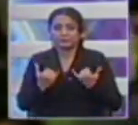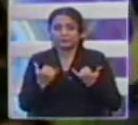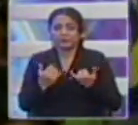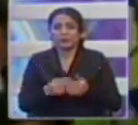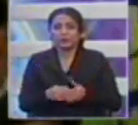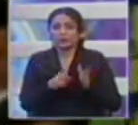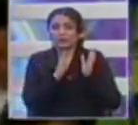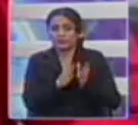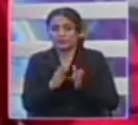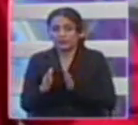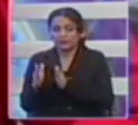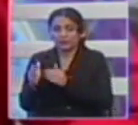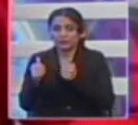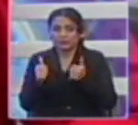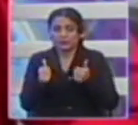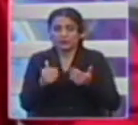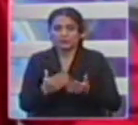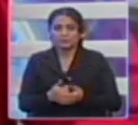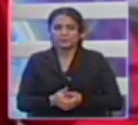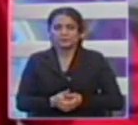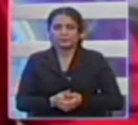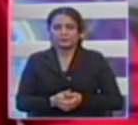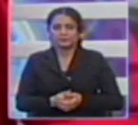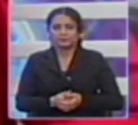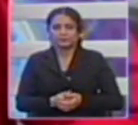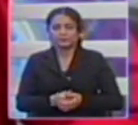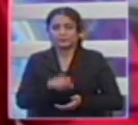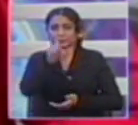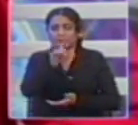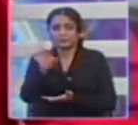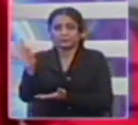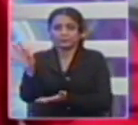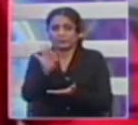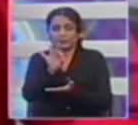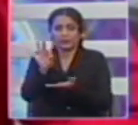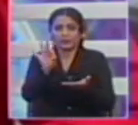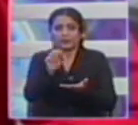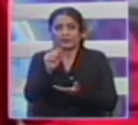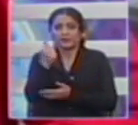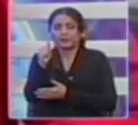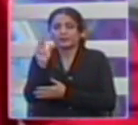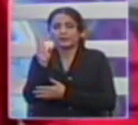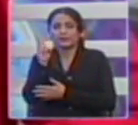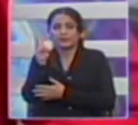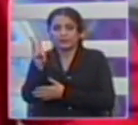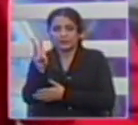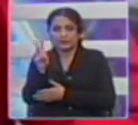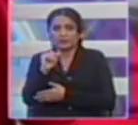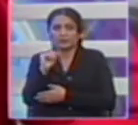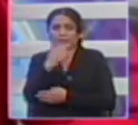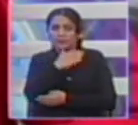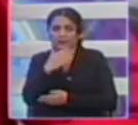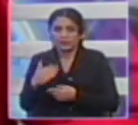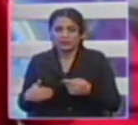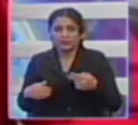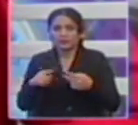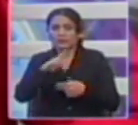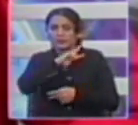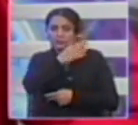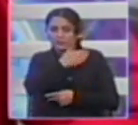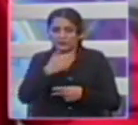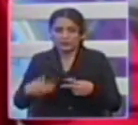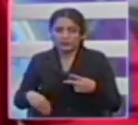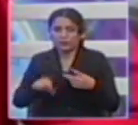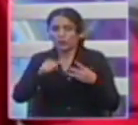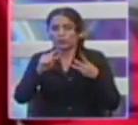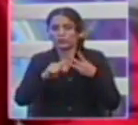próximas elecciones. Con un total de candidatos de 16, tanto presidentes, vicepresidentes, asambleístas nacionales